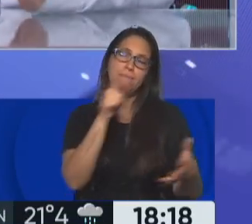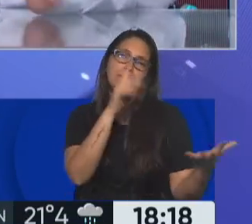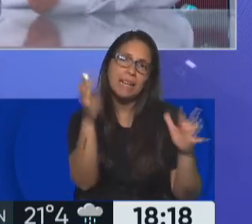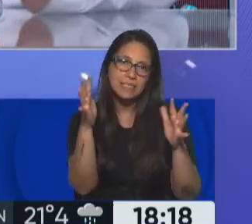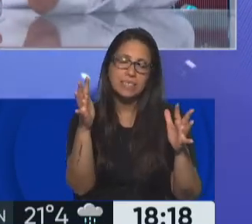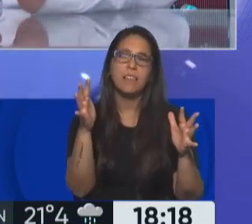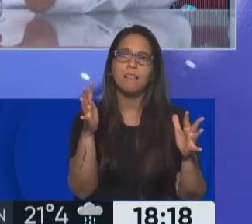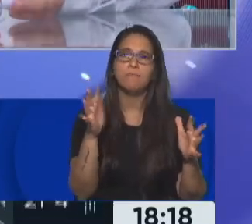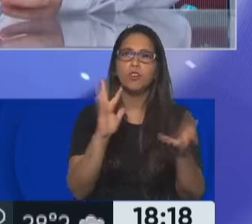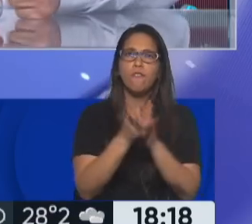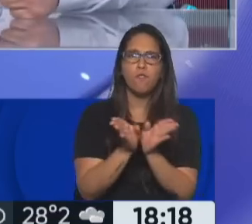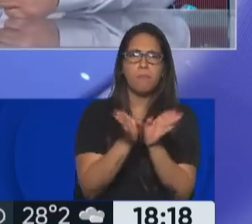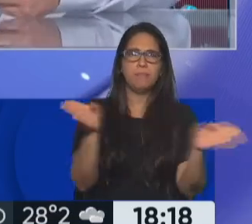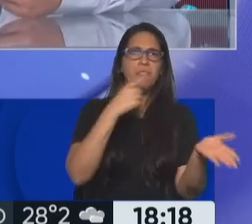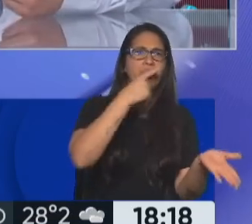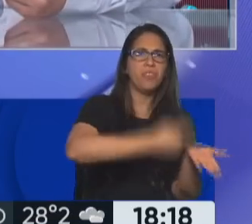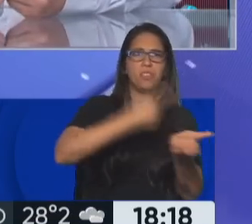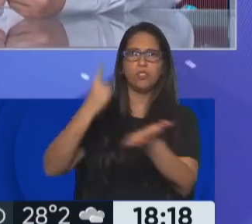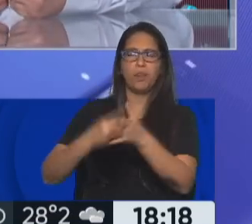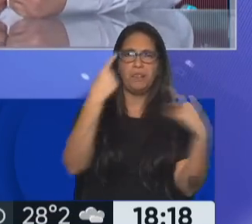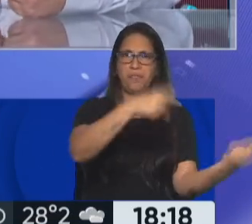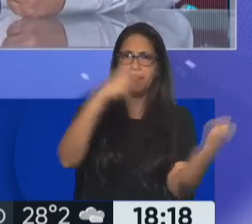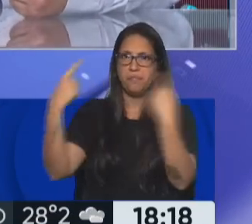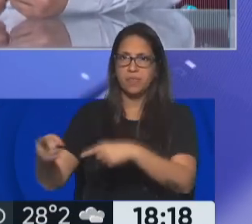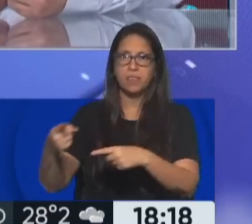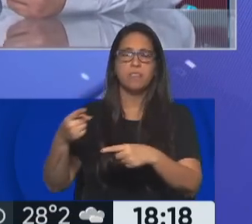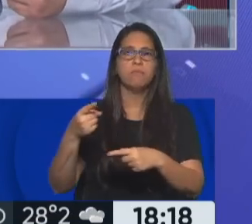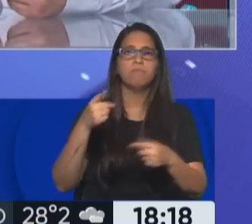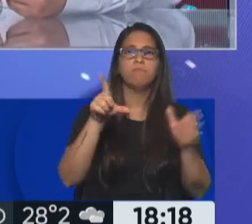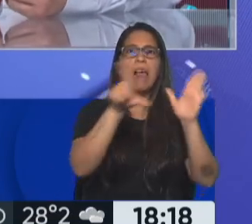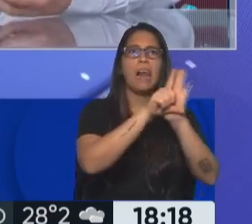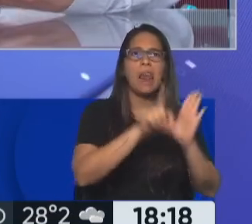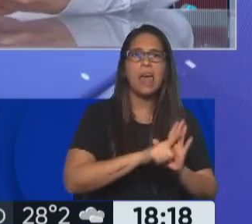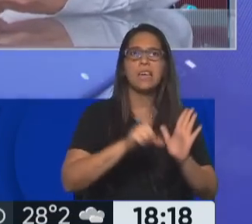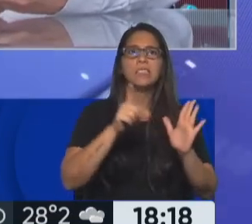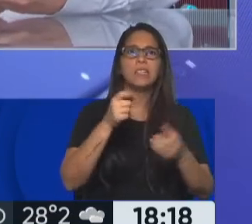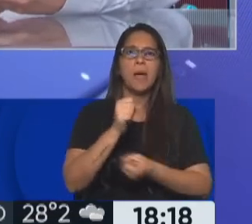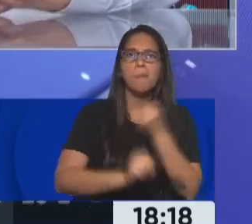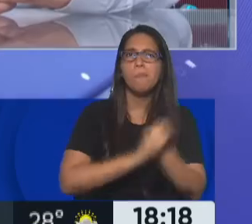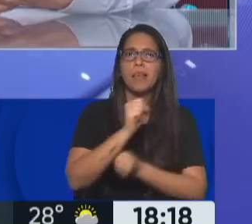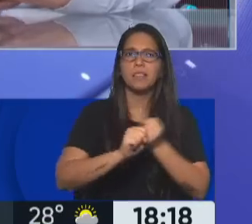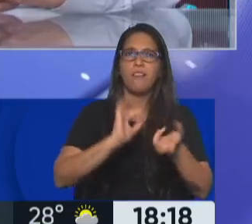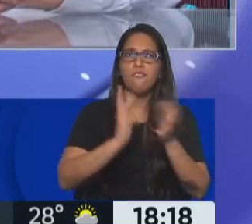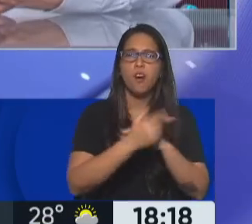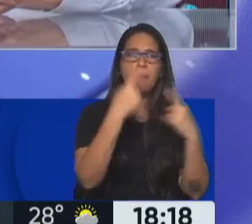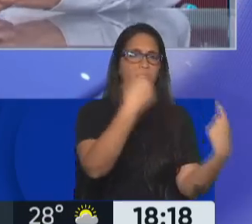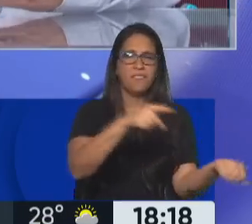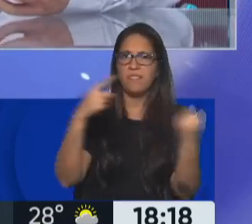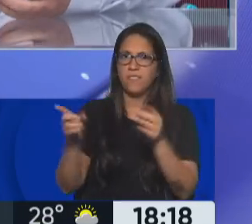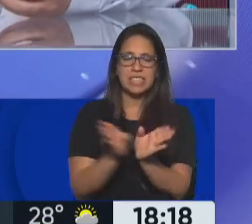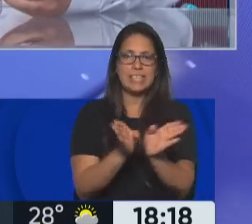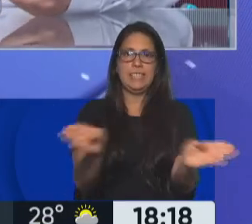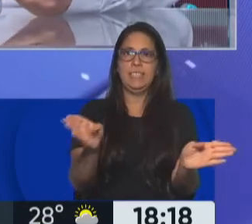suponen distintos tipos de medidas, distintos tipos de relación con las regulaciones, con el empresariado. Esto a nivel interno me parece que es una inquietud que